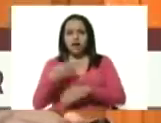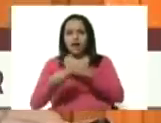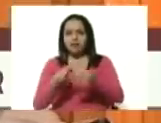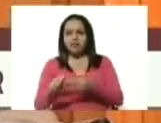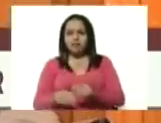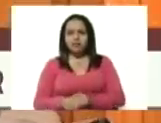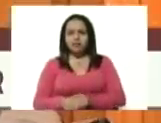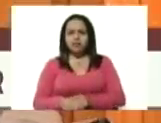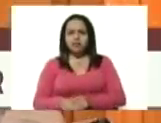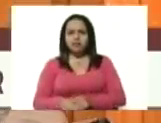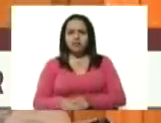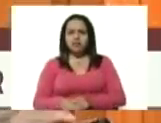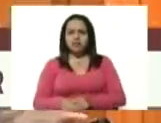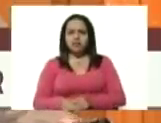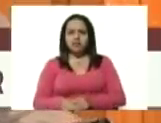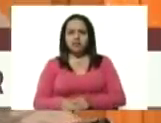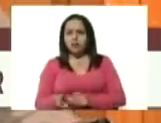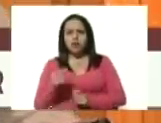en revistas